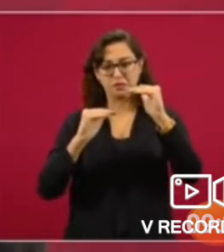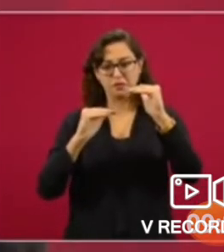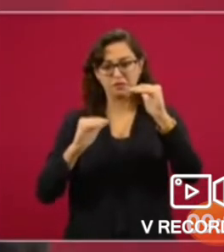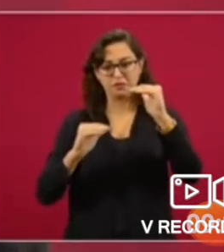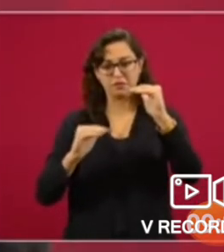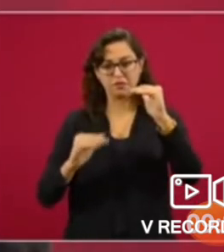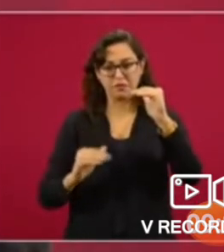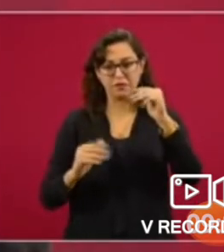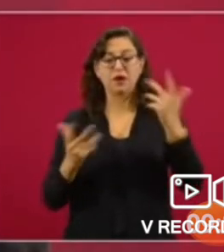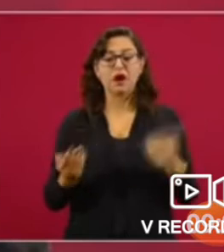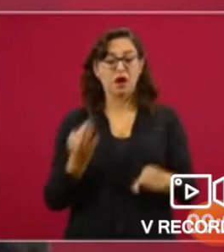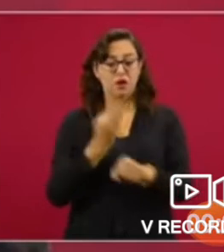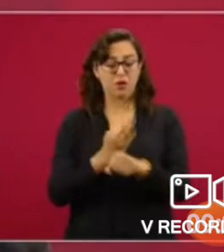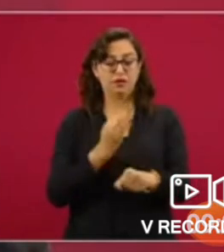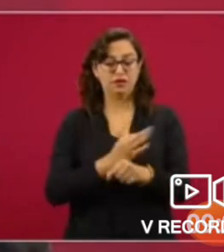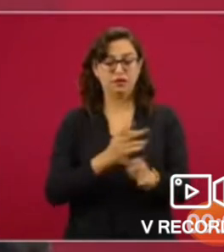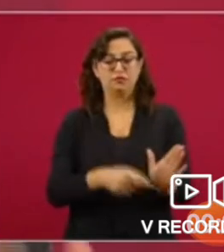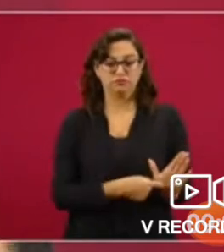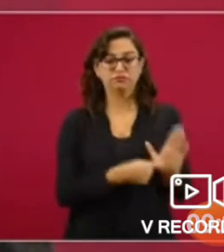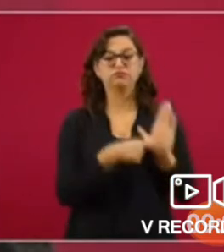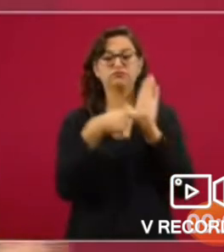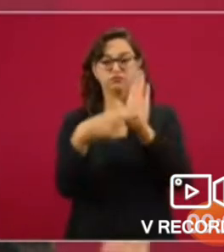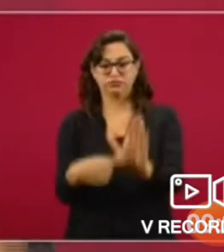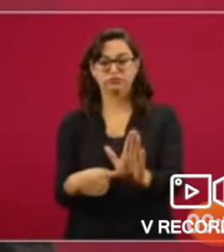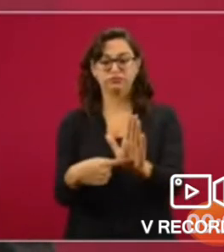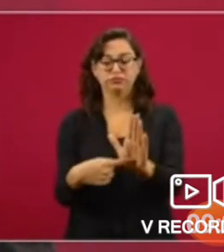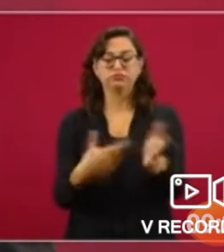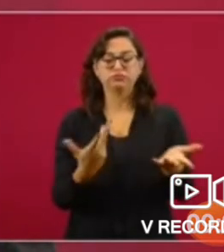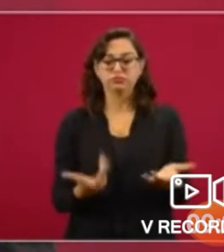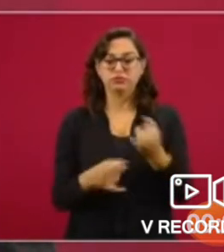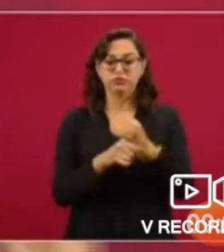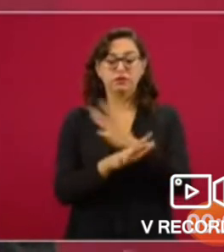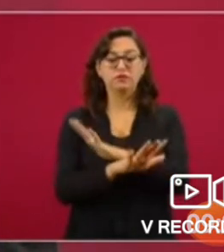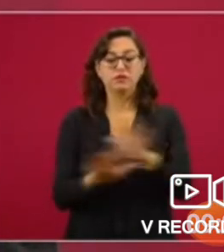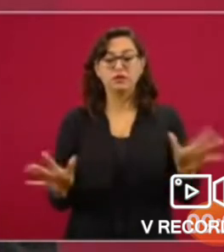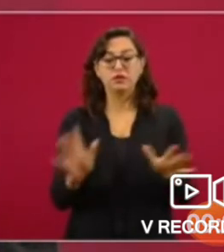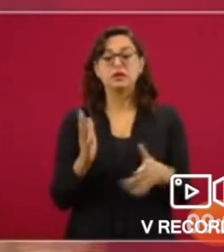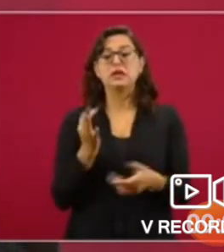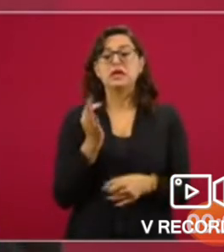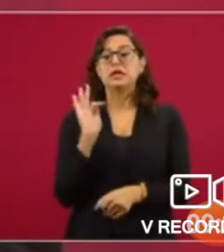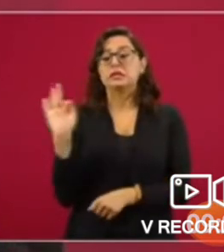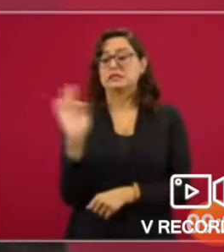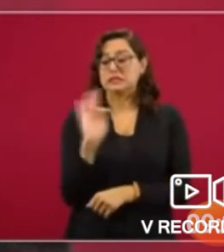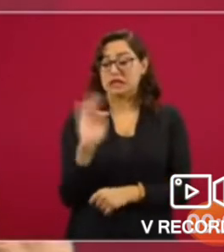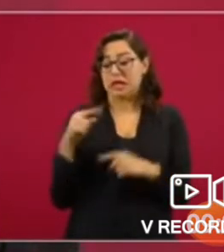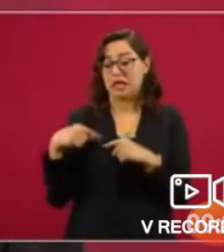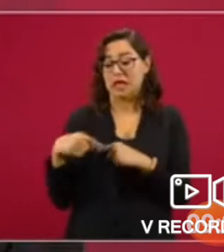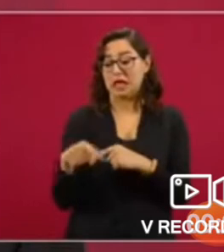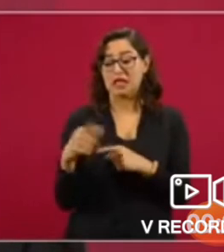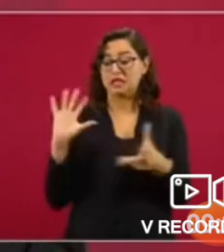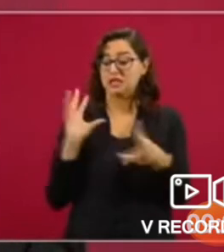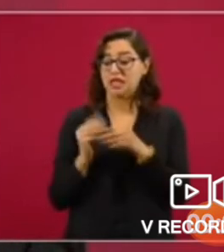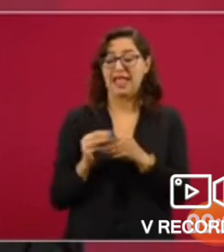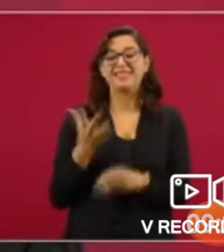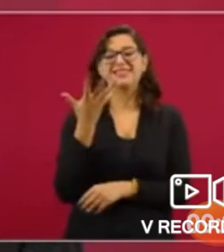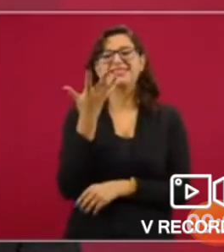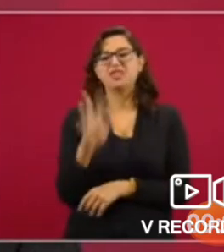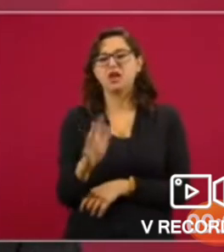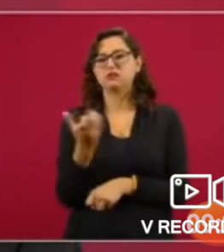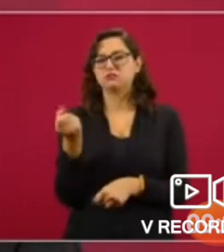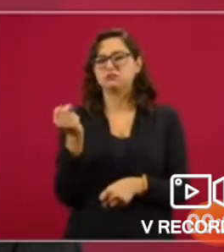distintos indicadores que reflejan esto. Estamos en este momento posiblemente acumulando una 10ª semana consecutiva